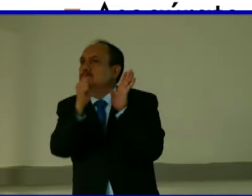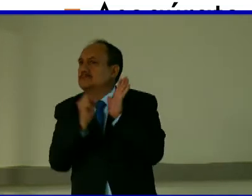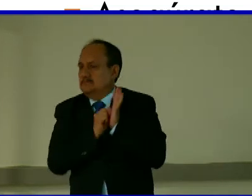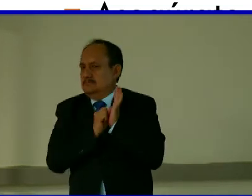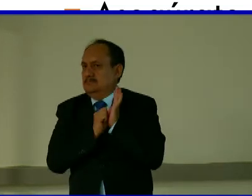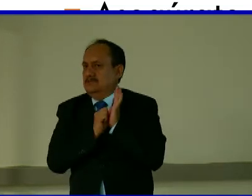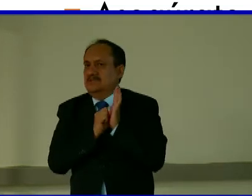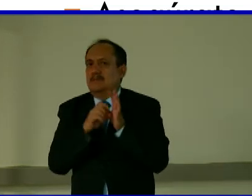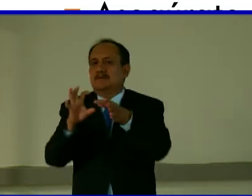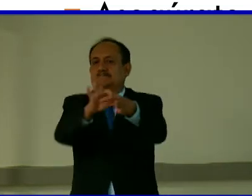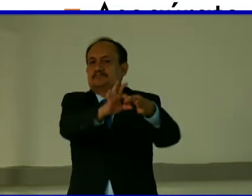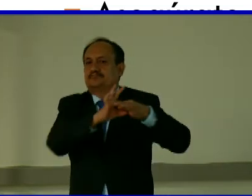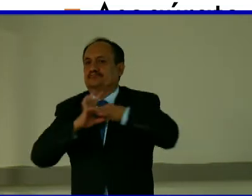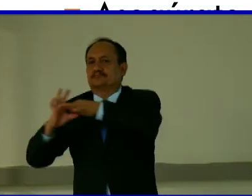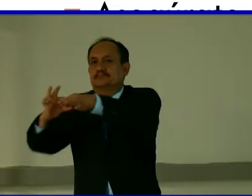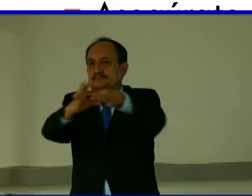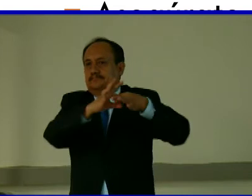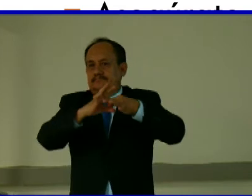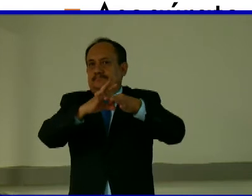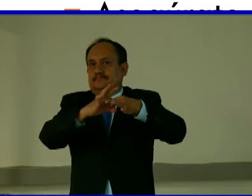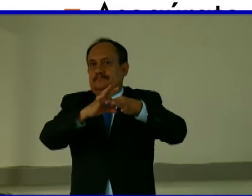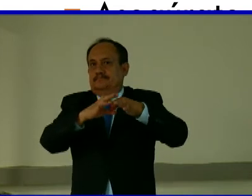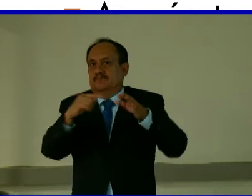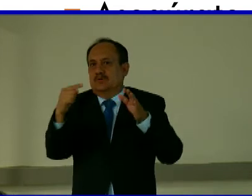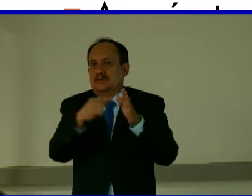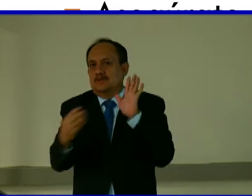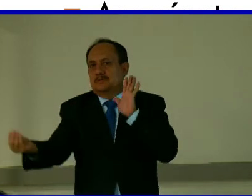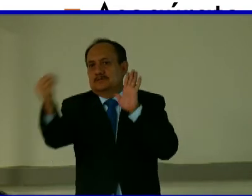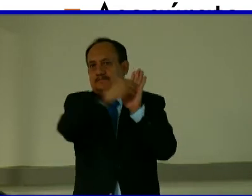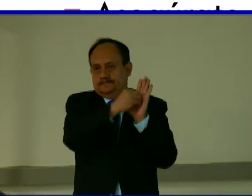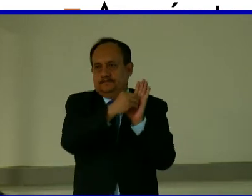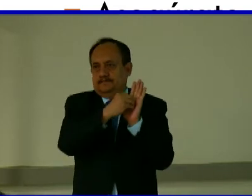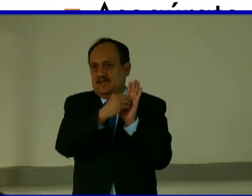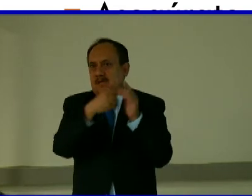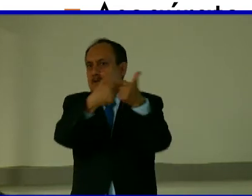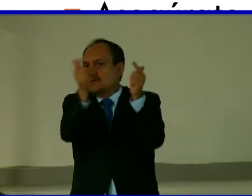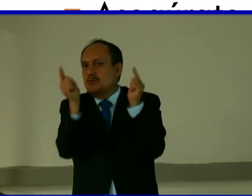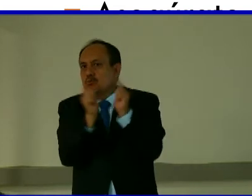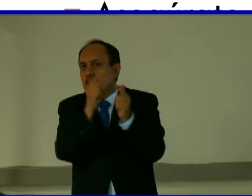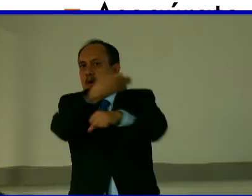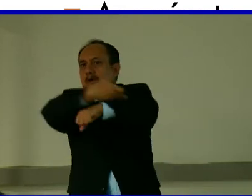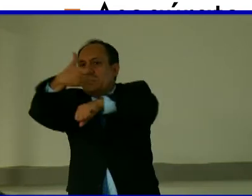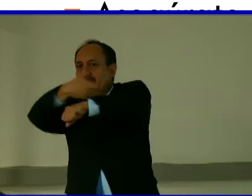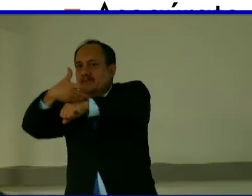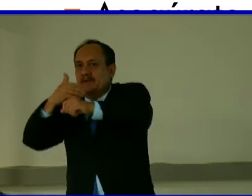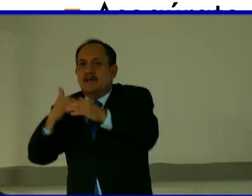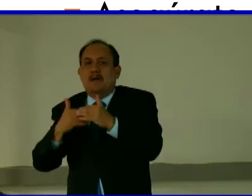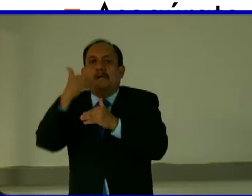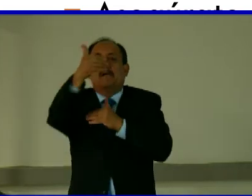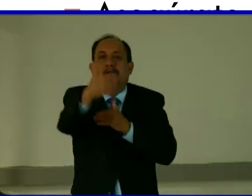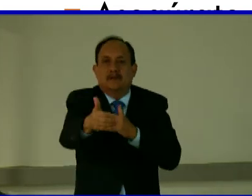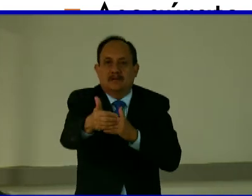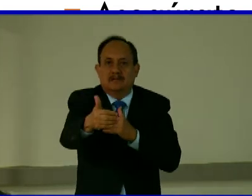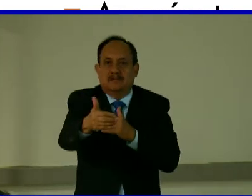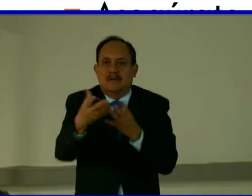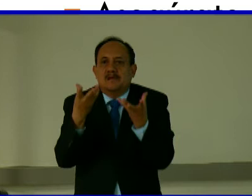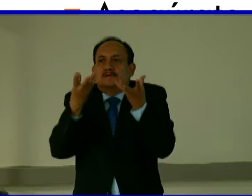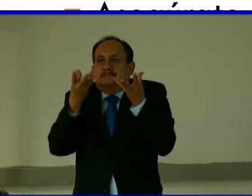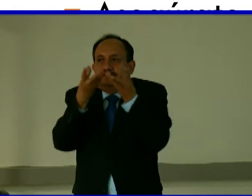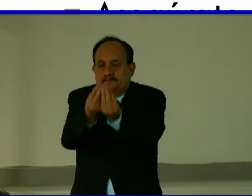de colaboración donde se estableció un grupo de familias adelante, donde las familias se